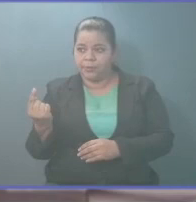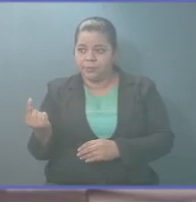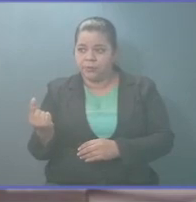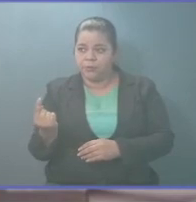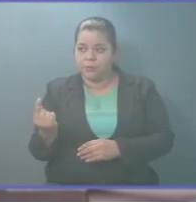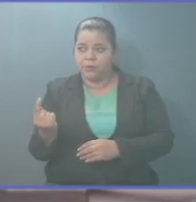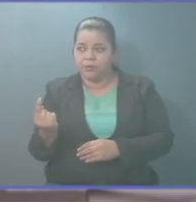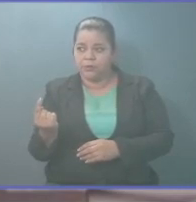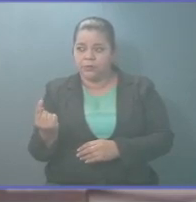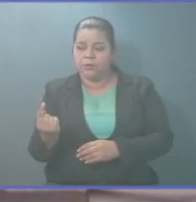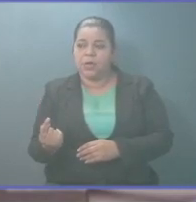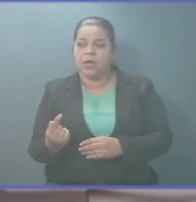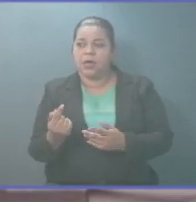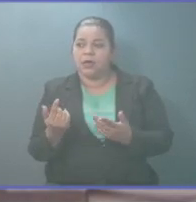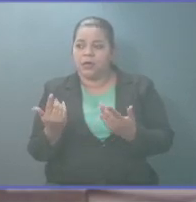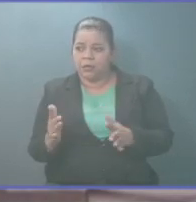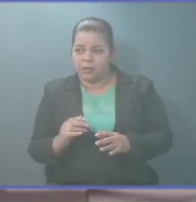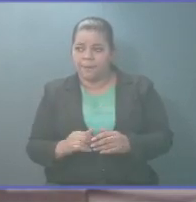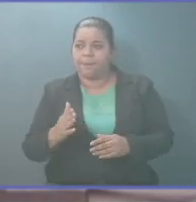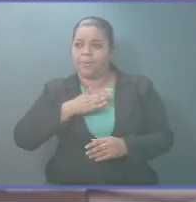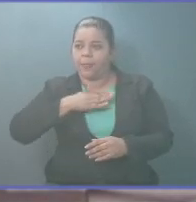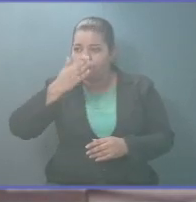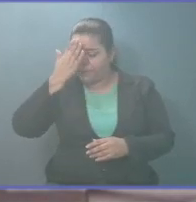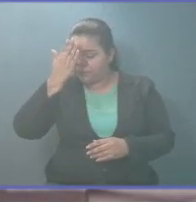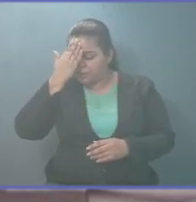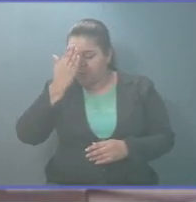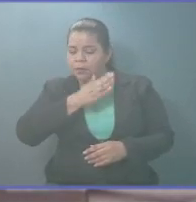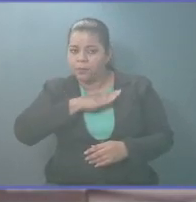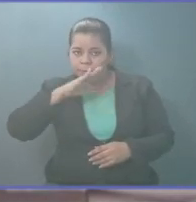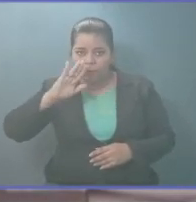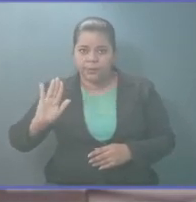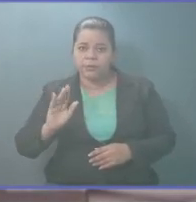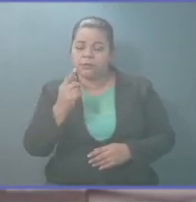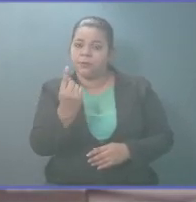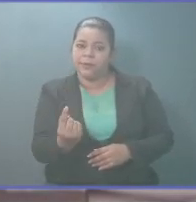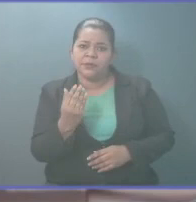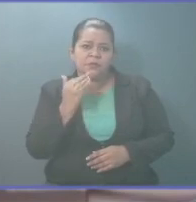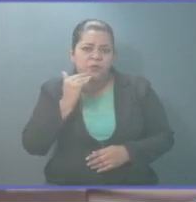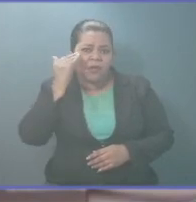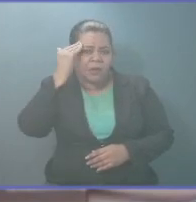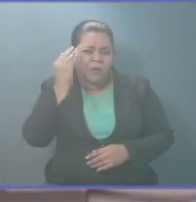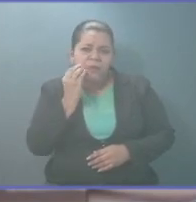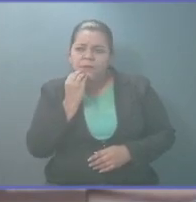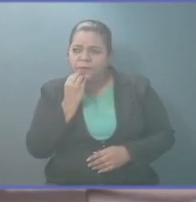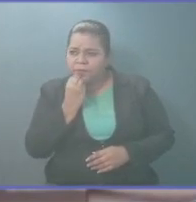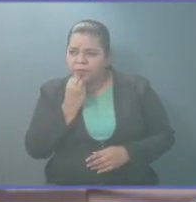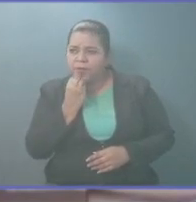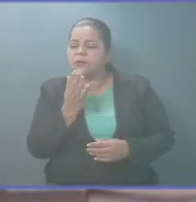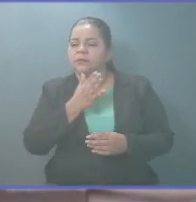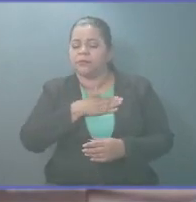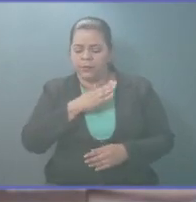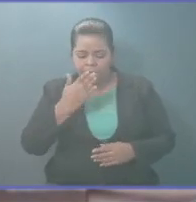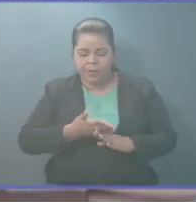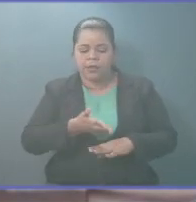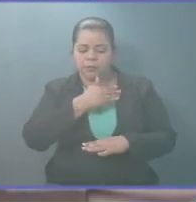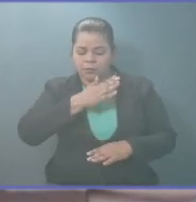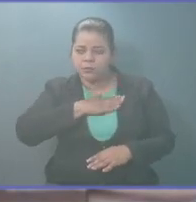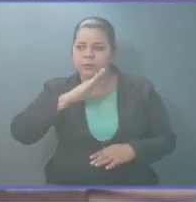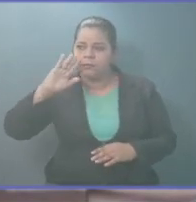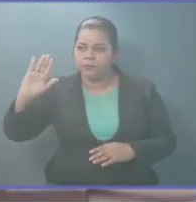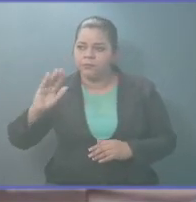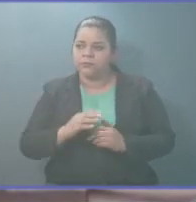la mesa de las prioridades ese deber ser aspiracional de sus representados. ¿A qué